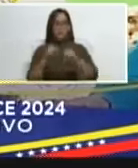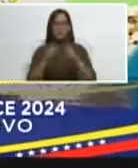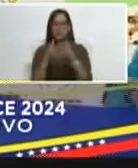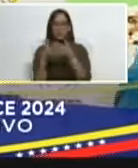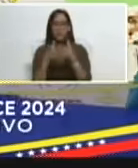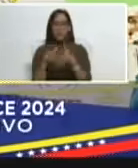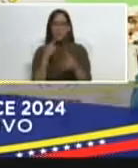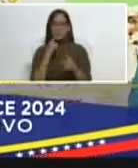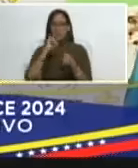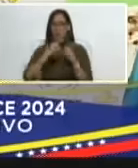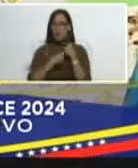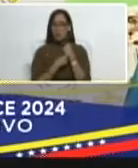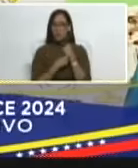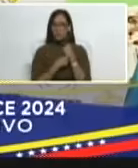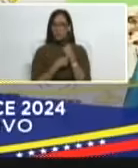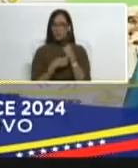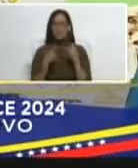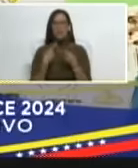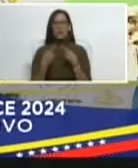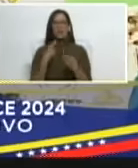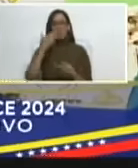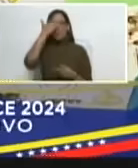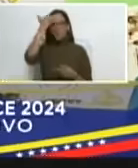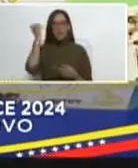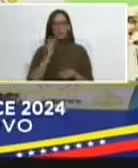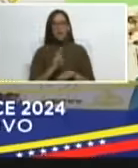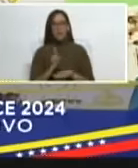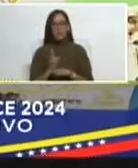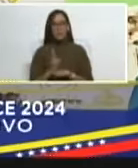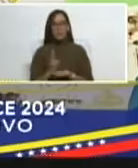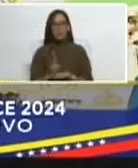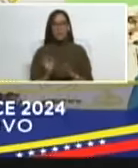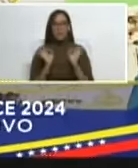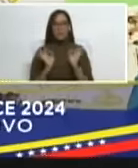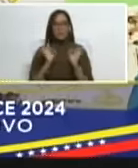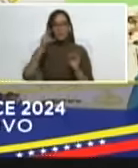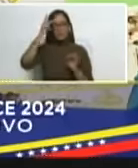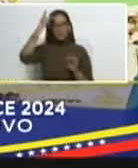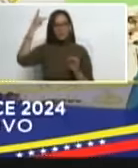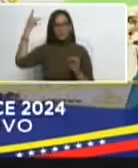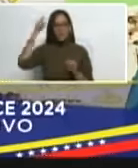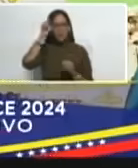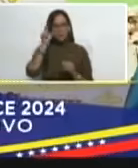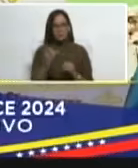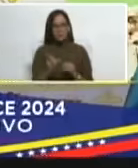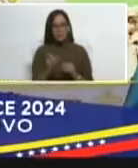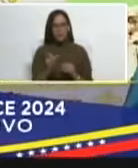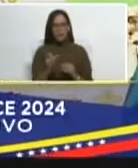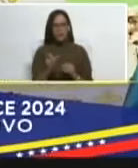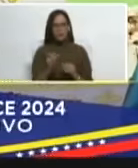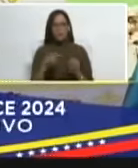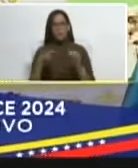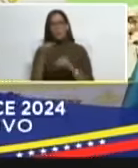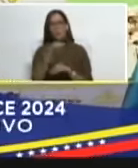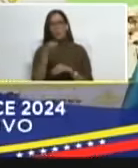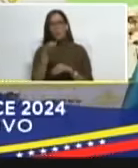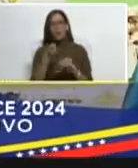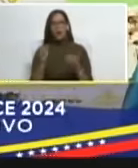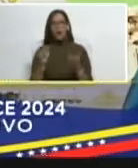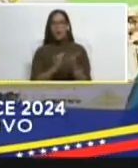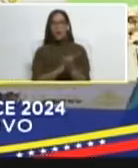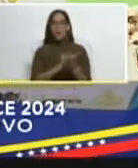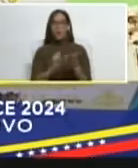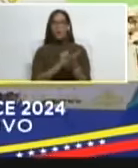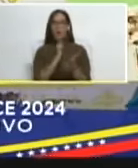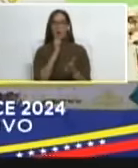Es que las cosas se olvidan rápido. Y sobre todo el ser humano psicológicamente tiende a borrar los malos